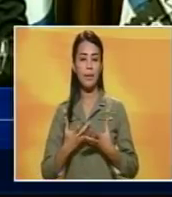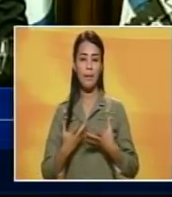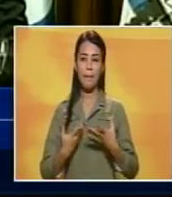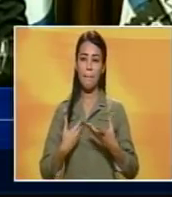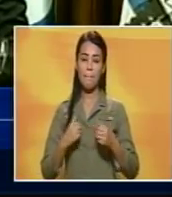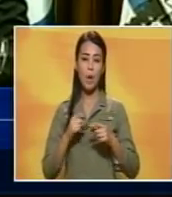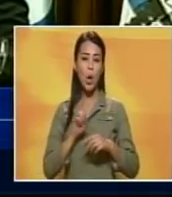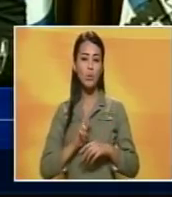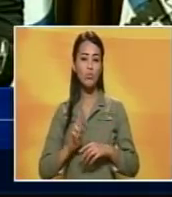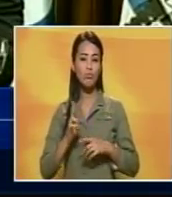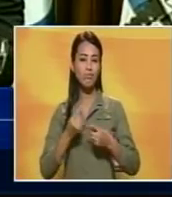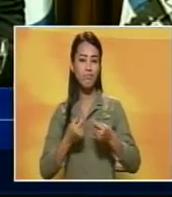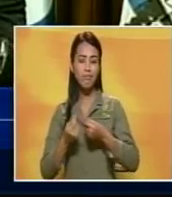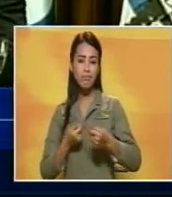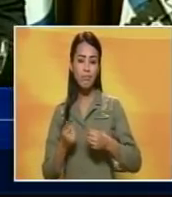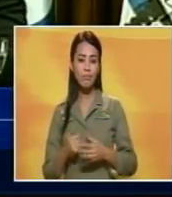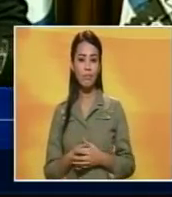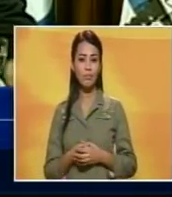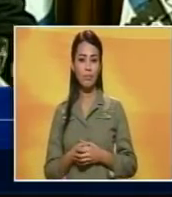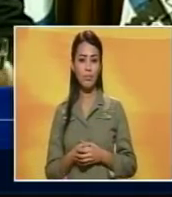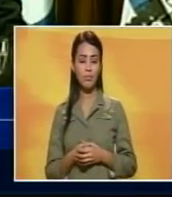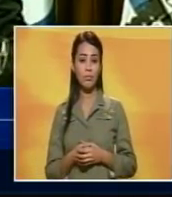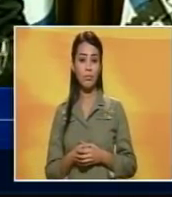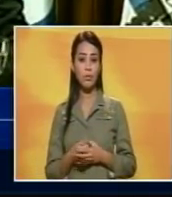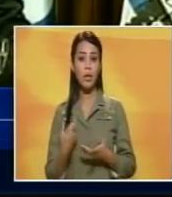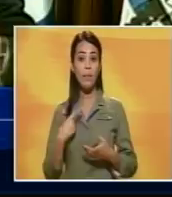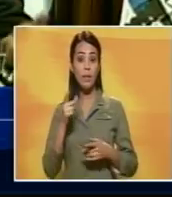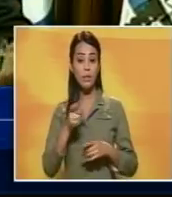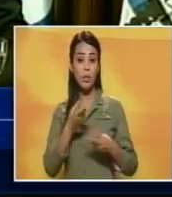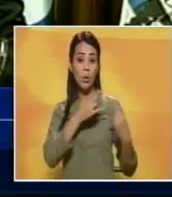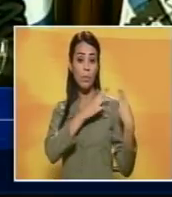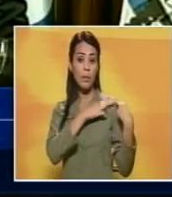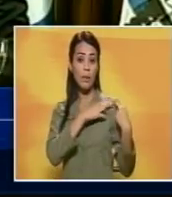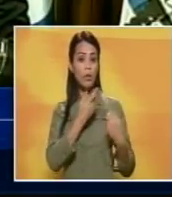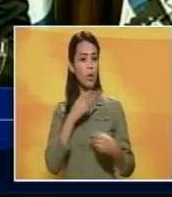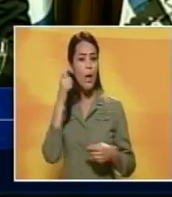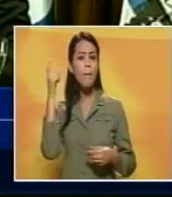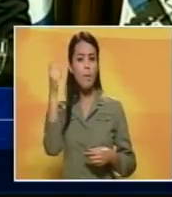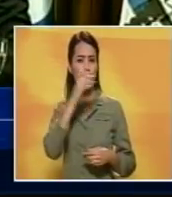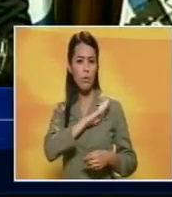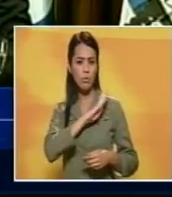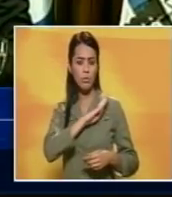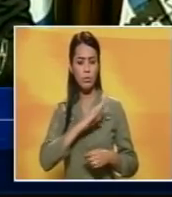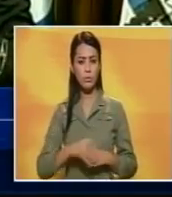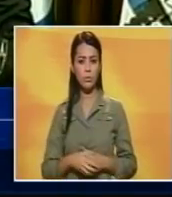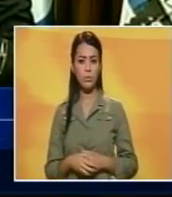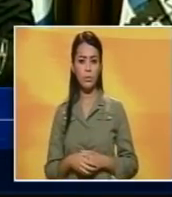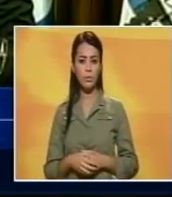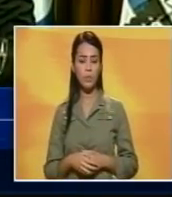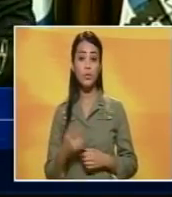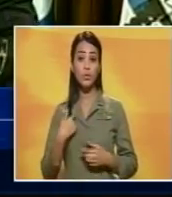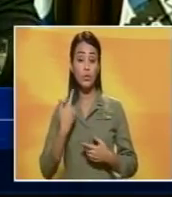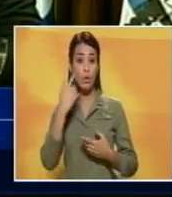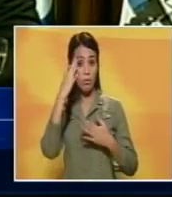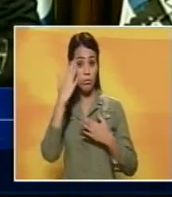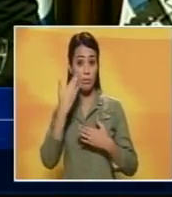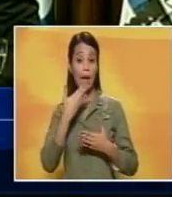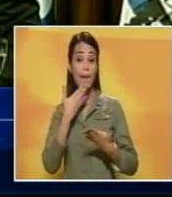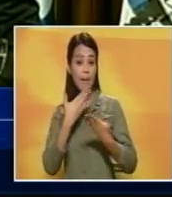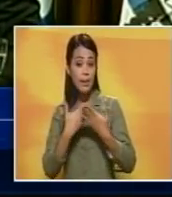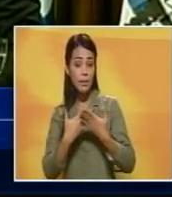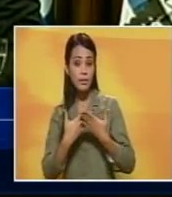de los dineros públicos que no eran de estos gerentes o de estos empresarios, era del pueblo. Y en ese sentido yo debo reconocer y